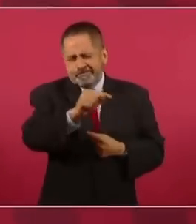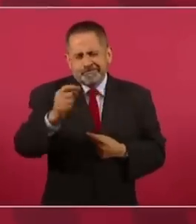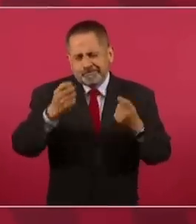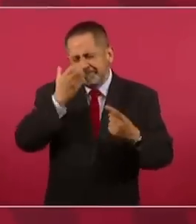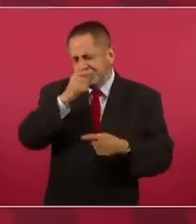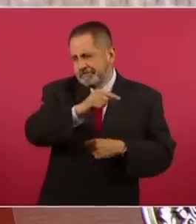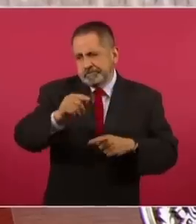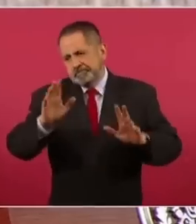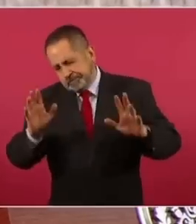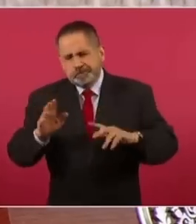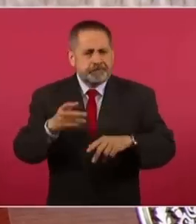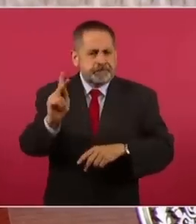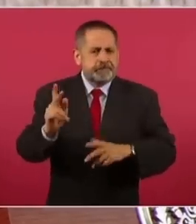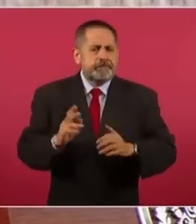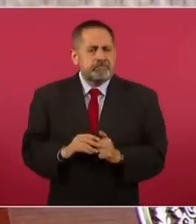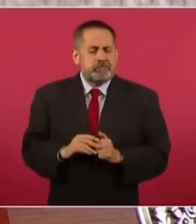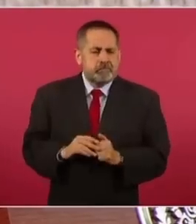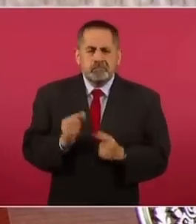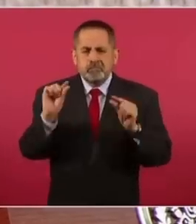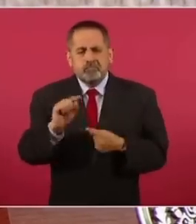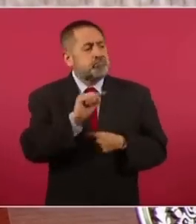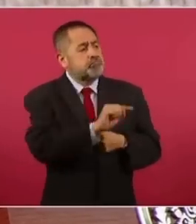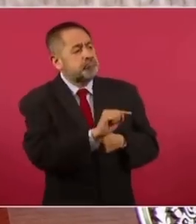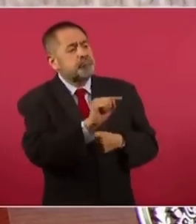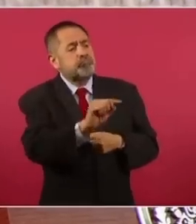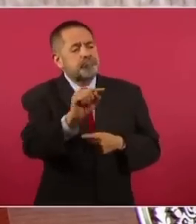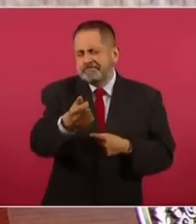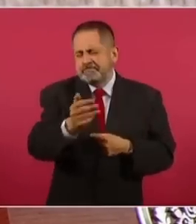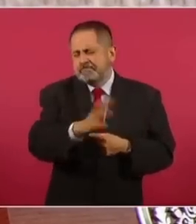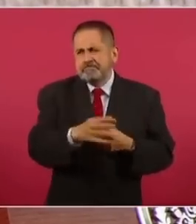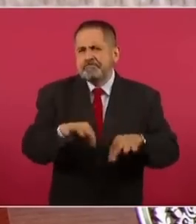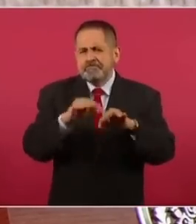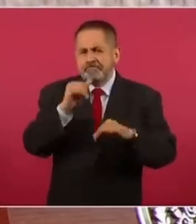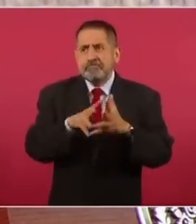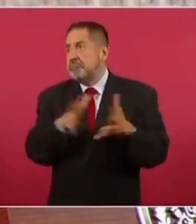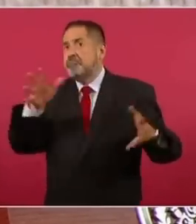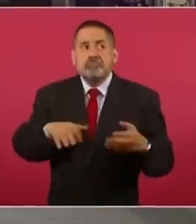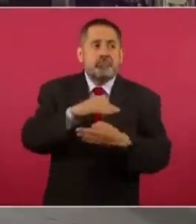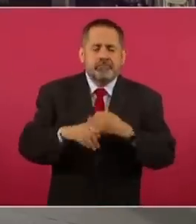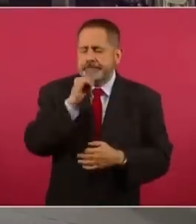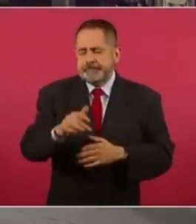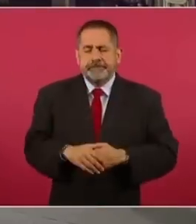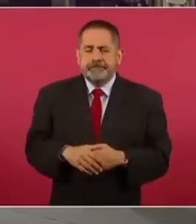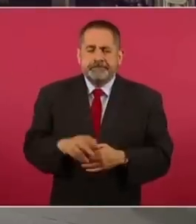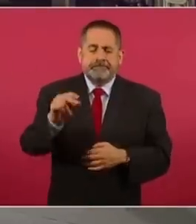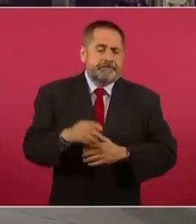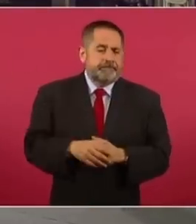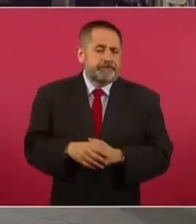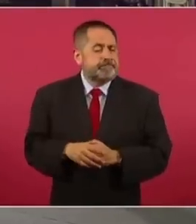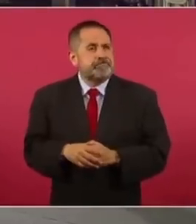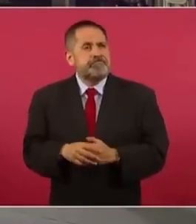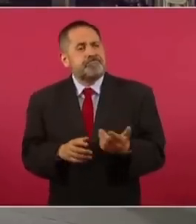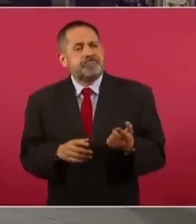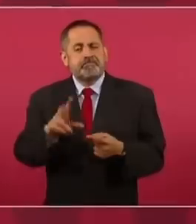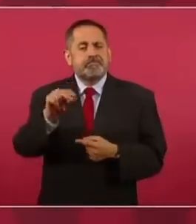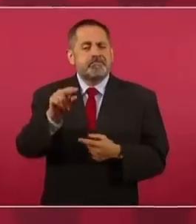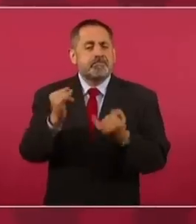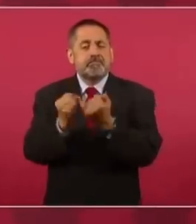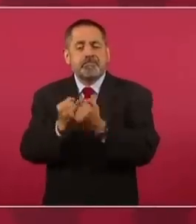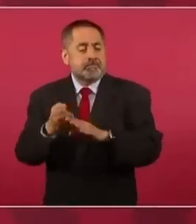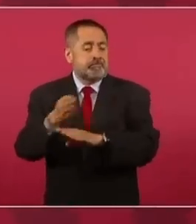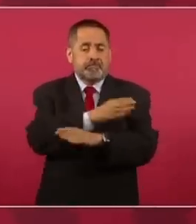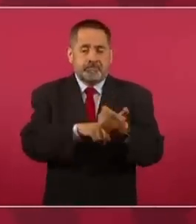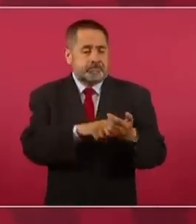prácticas, pero en muy pocas casillas, no se generalizó. No es como los opositores,